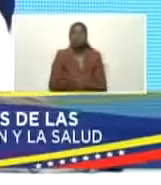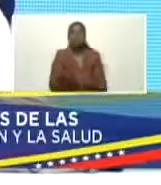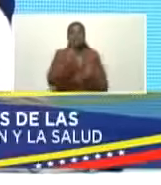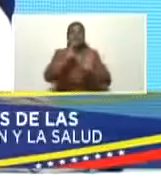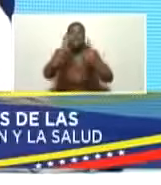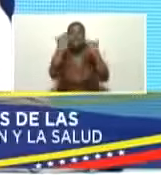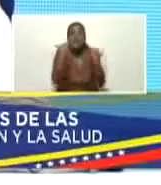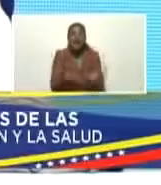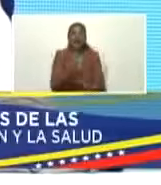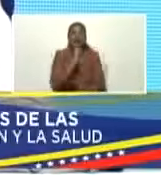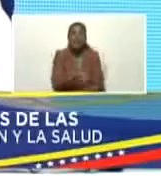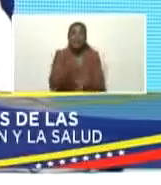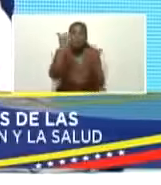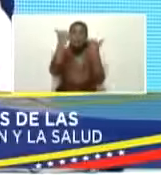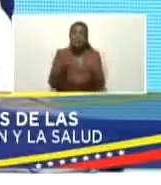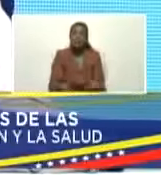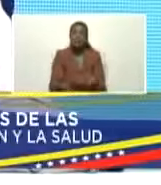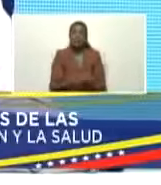resultados inmediatos.